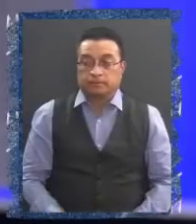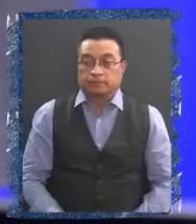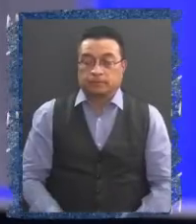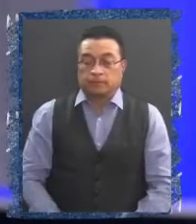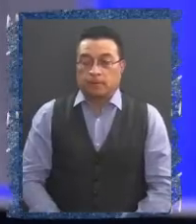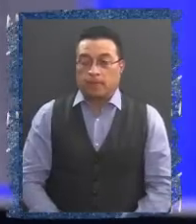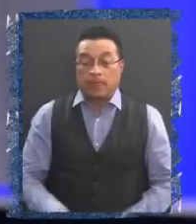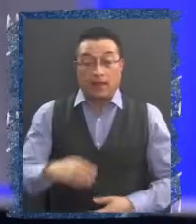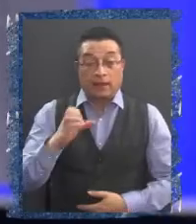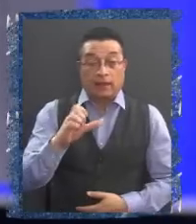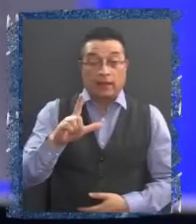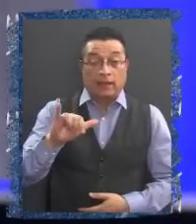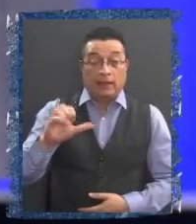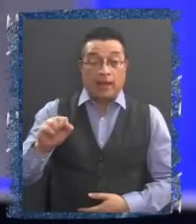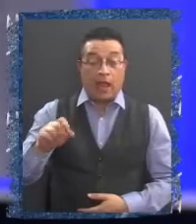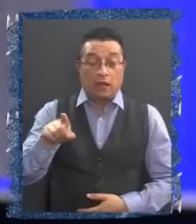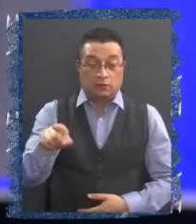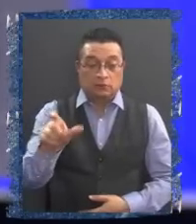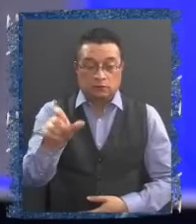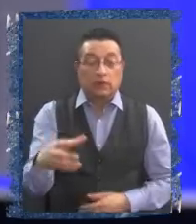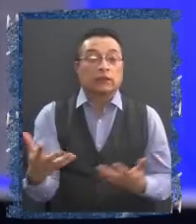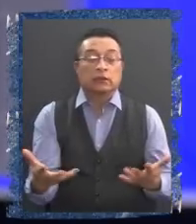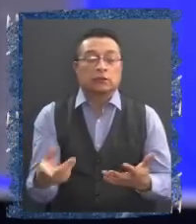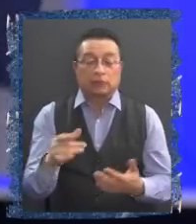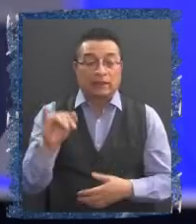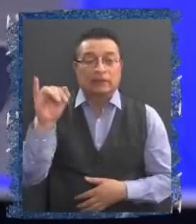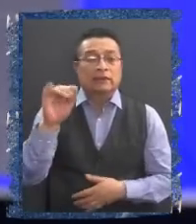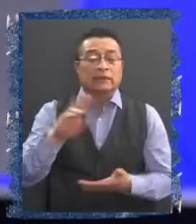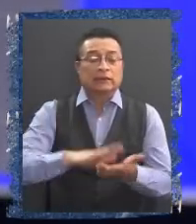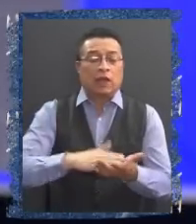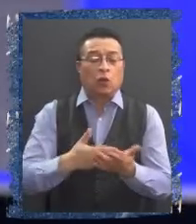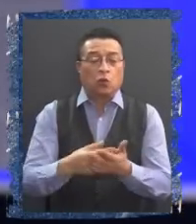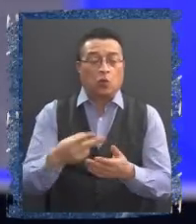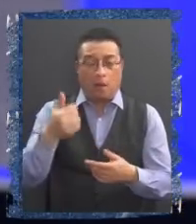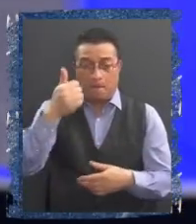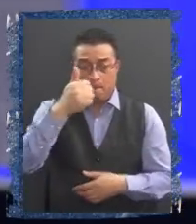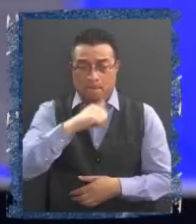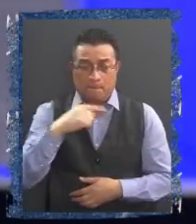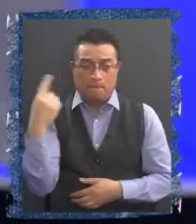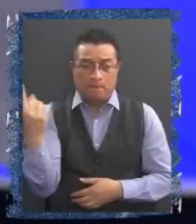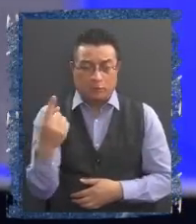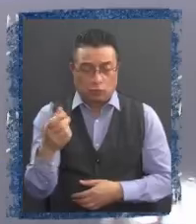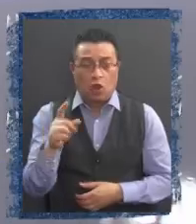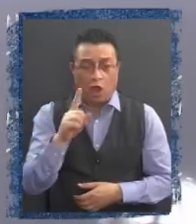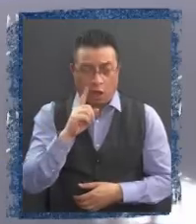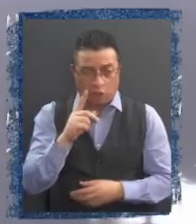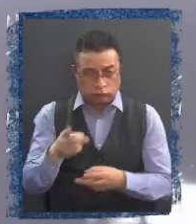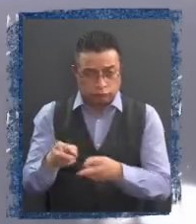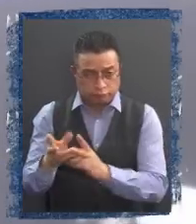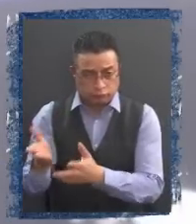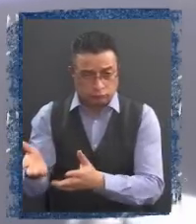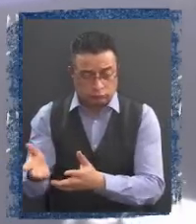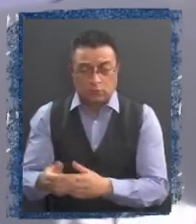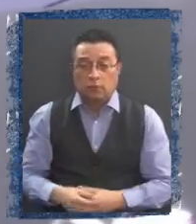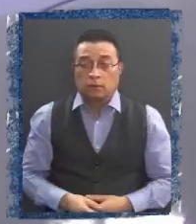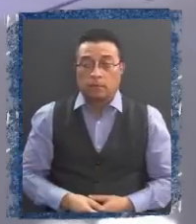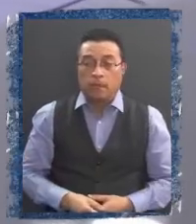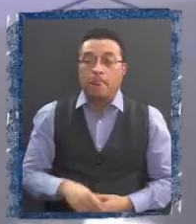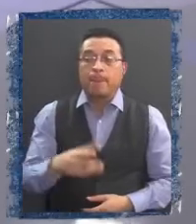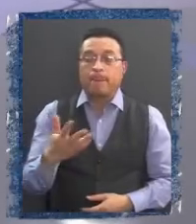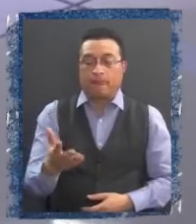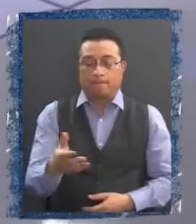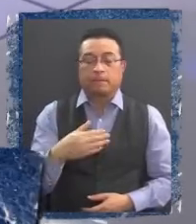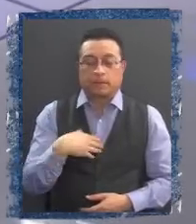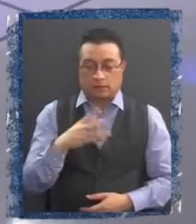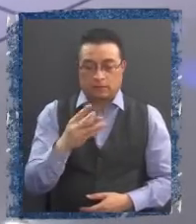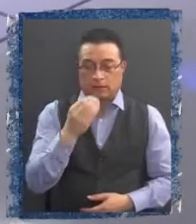Elia Molina, a tu juicio, ¿qué espacio va a tener la salud privada en el nuevo contexto constitucional? Bueno, antes quería